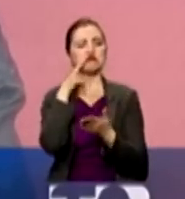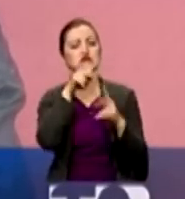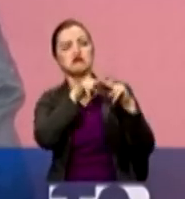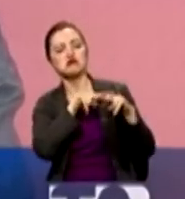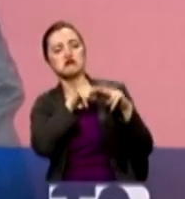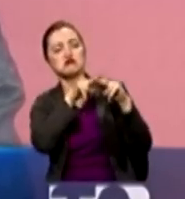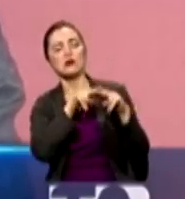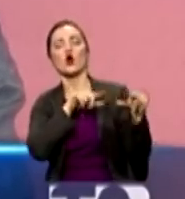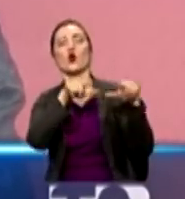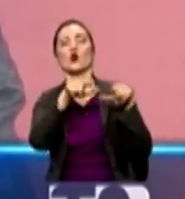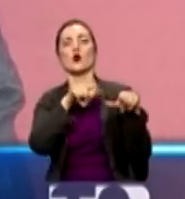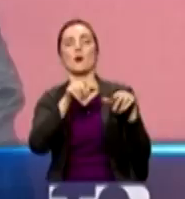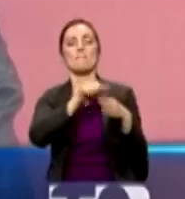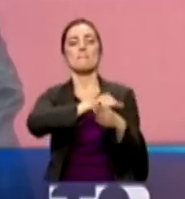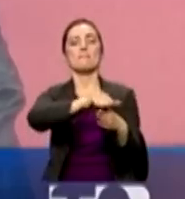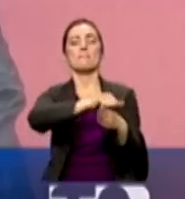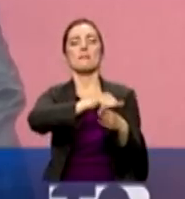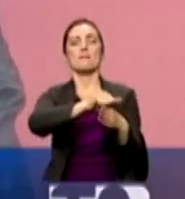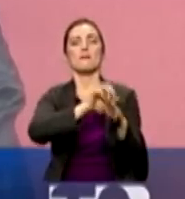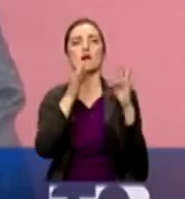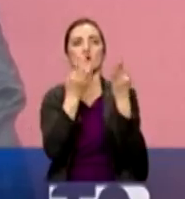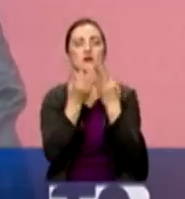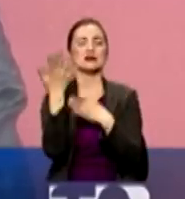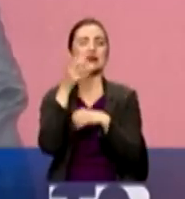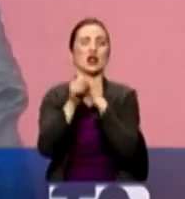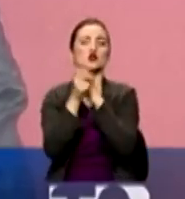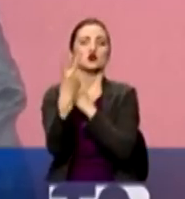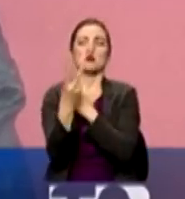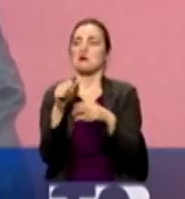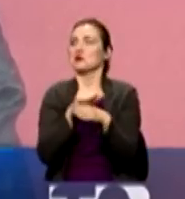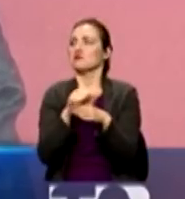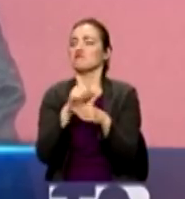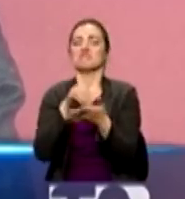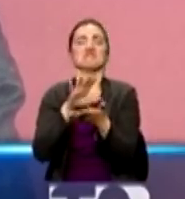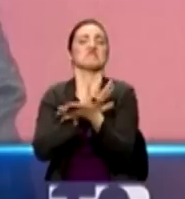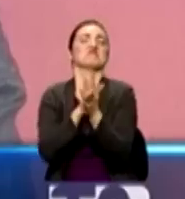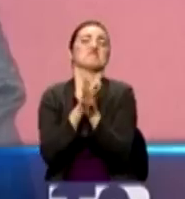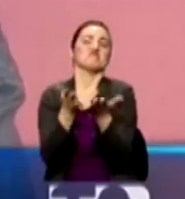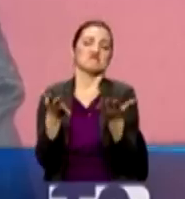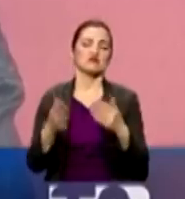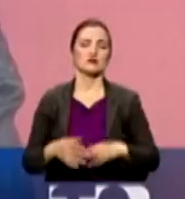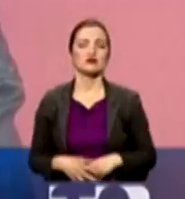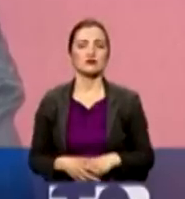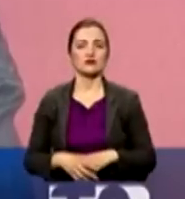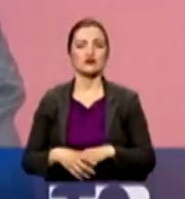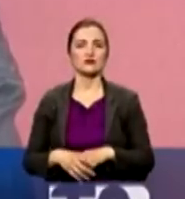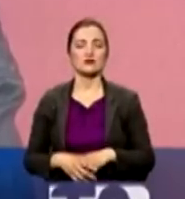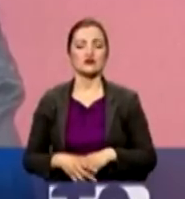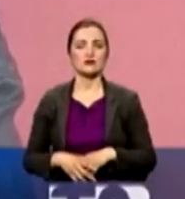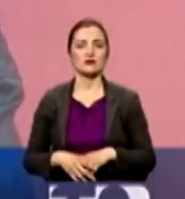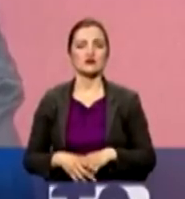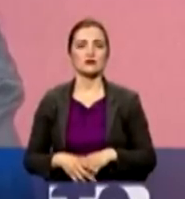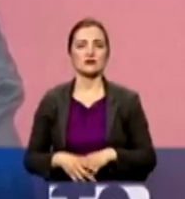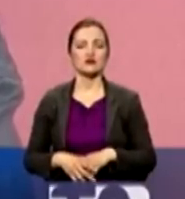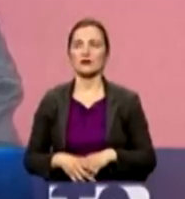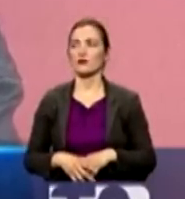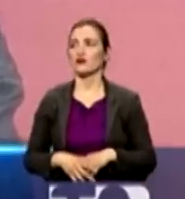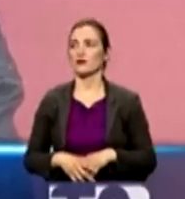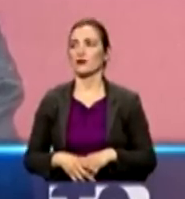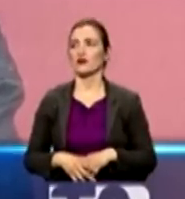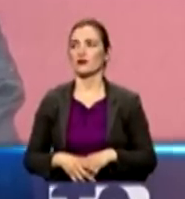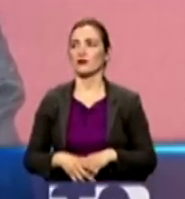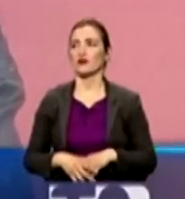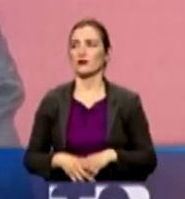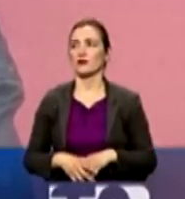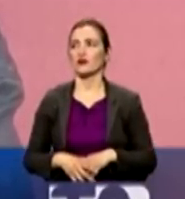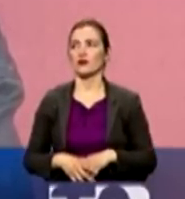hangar para poder familiarizarme. Como ustedes saben, hace mucho tiempo no he estado frente a un avión. Entonces, familiarizarme